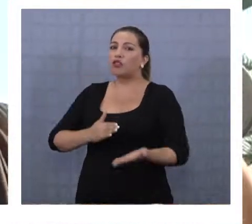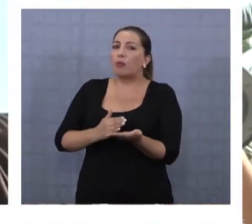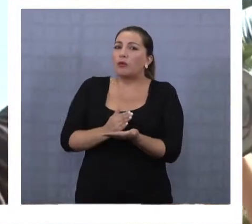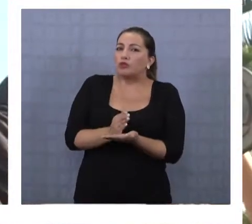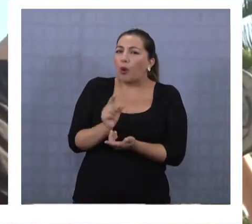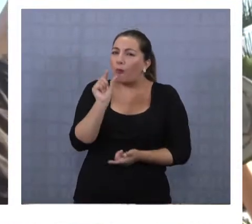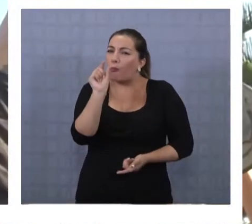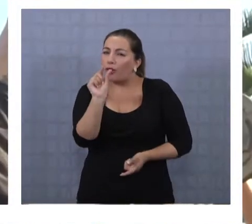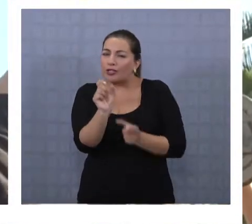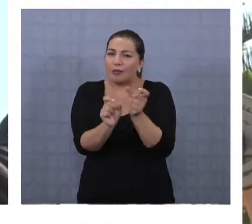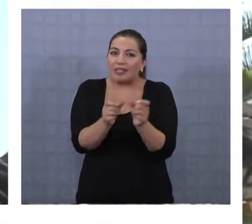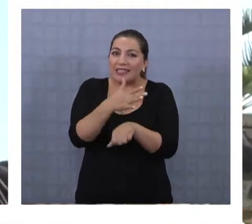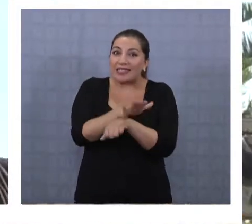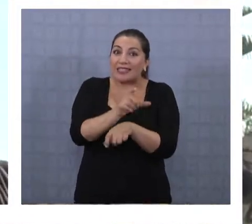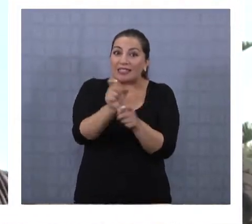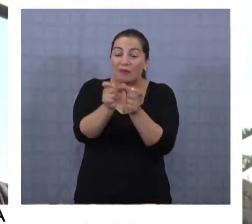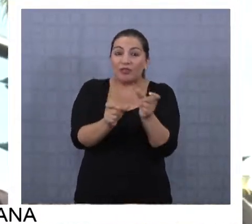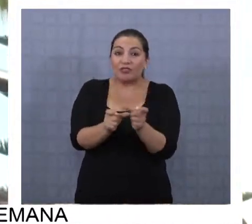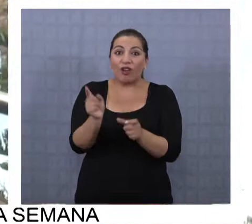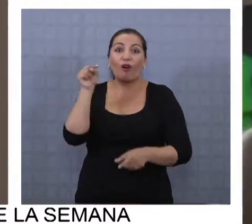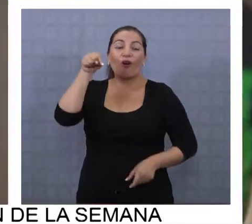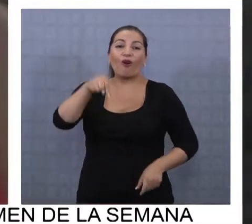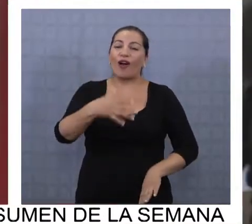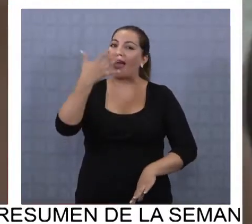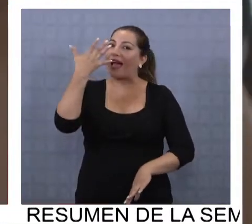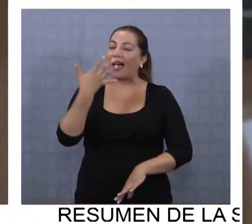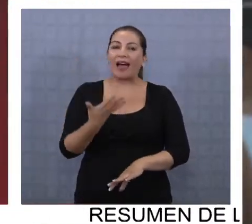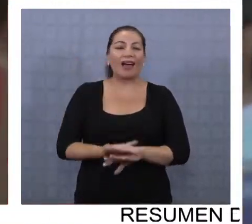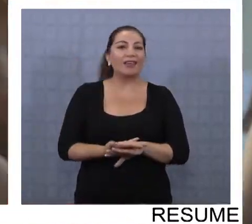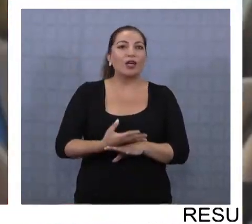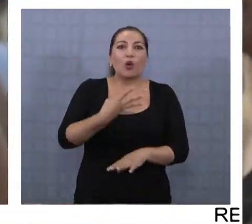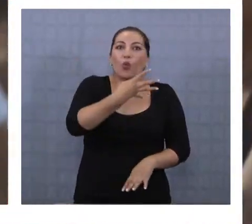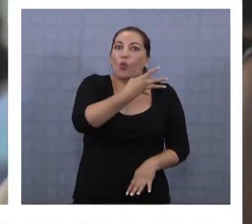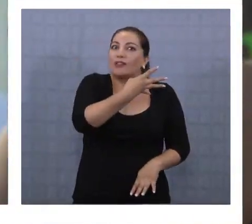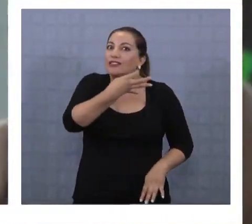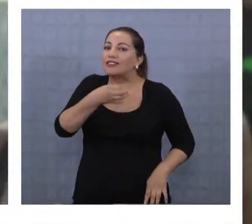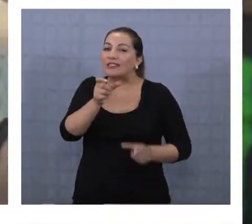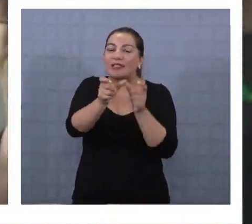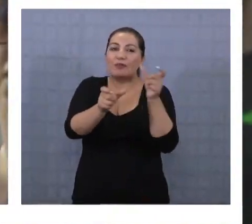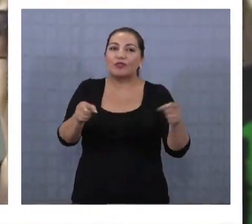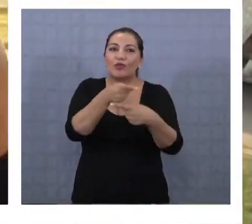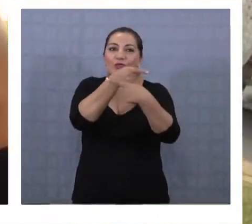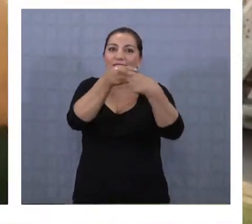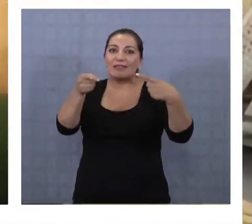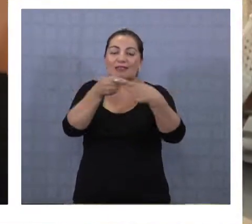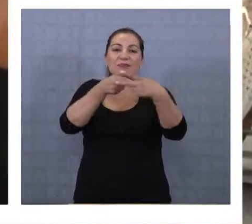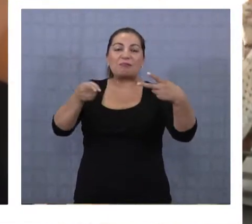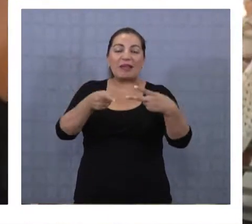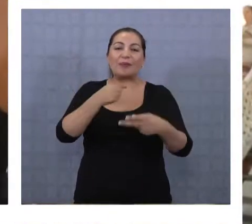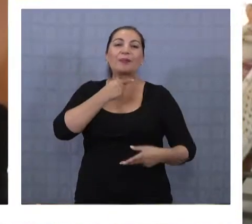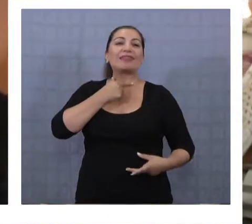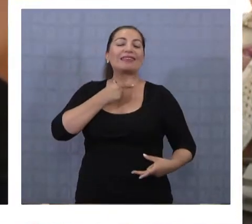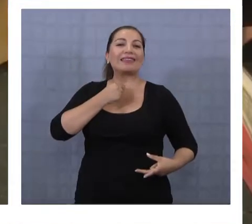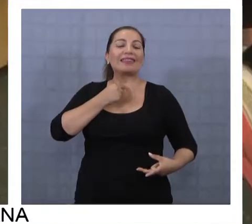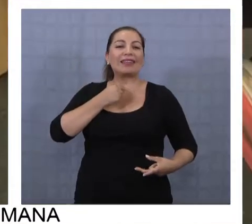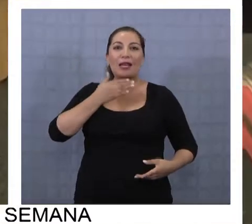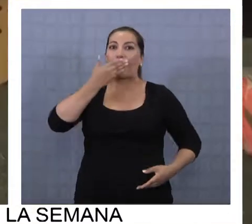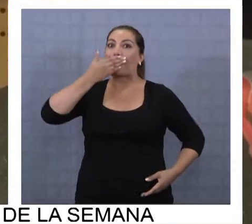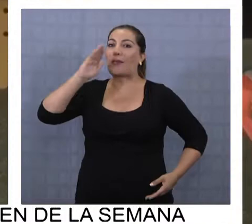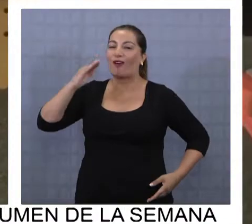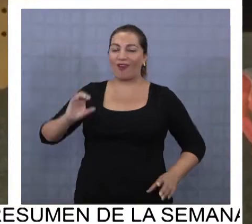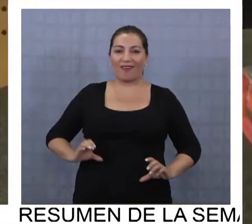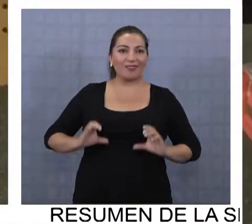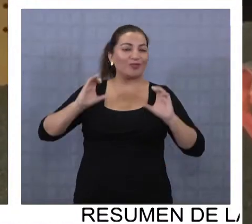tímidamente con 15 participantes, hoy lleva a casi 400 personas por semana a mejorar su condición física